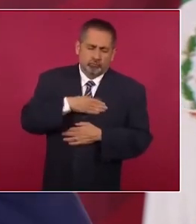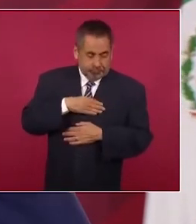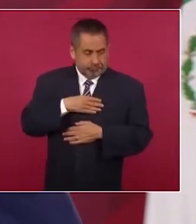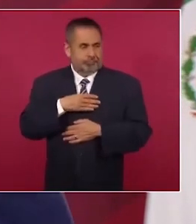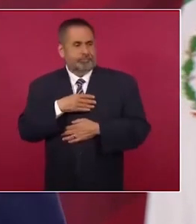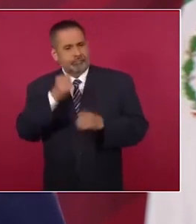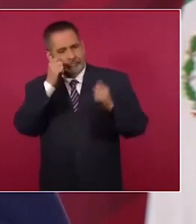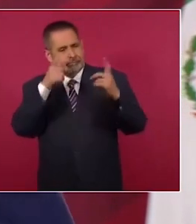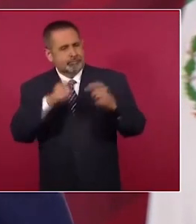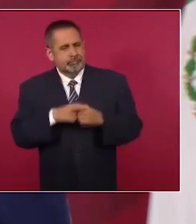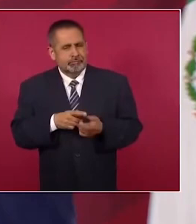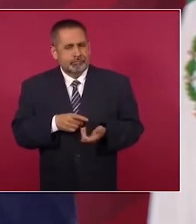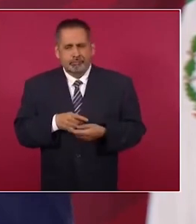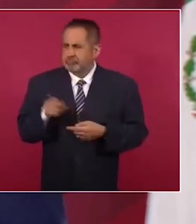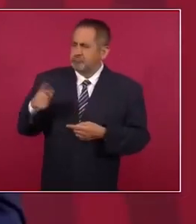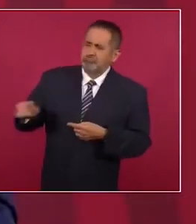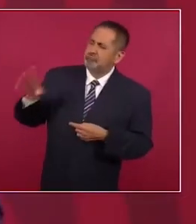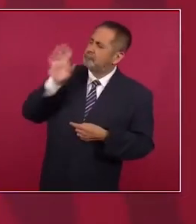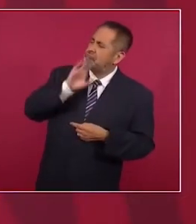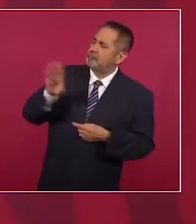que el resto